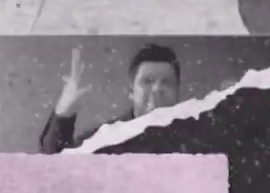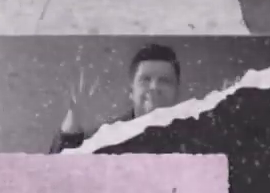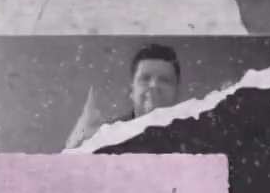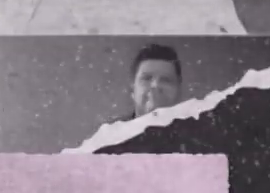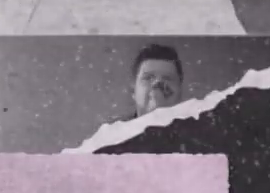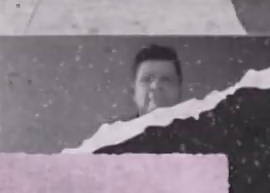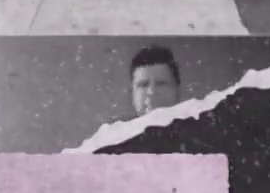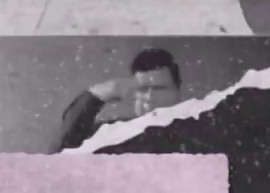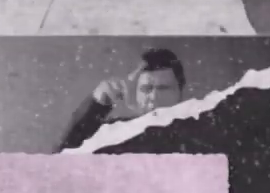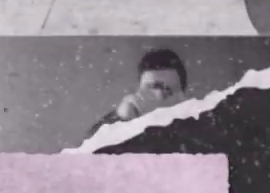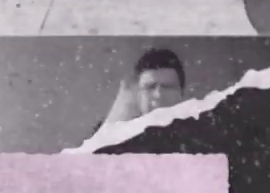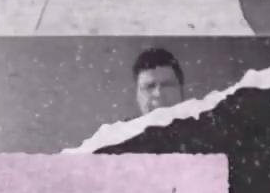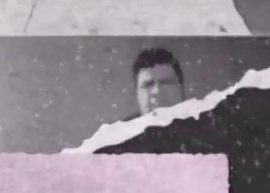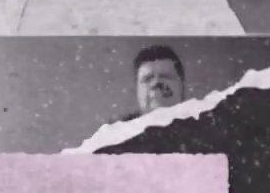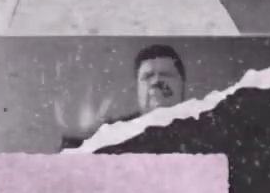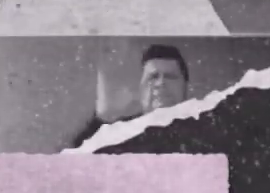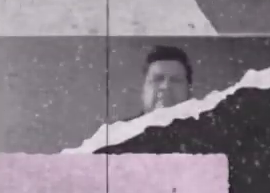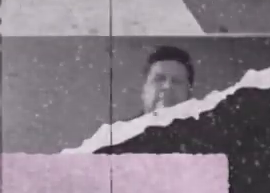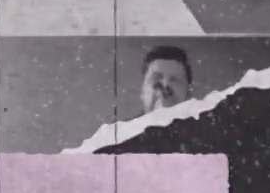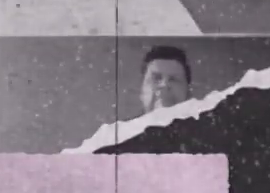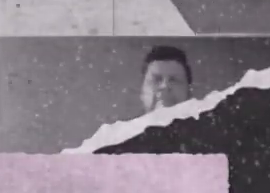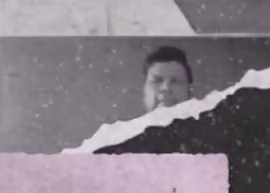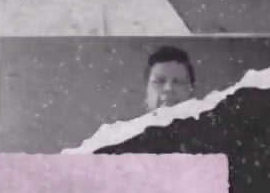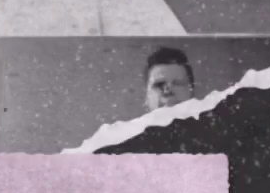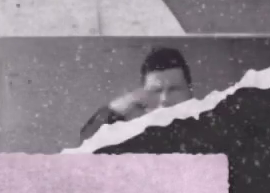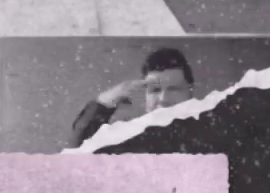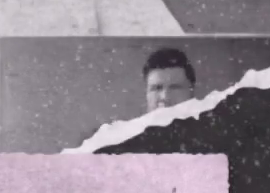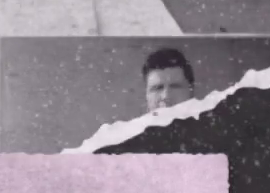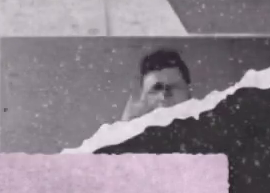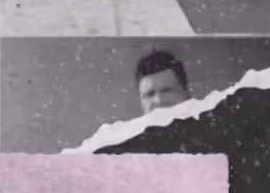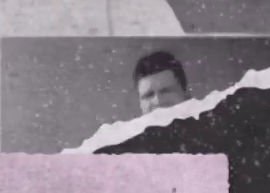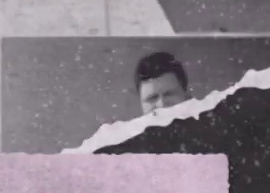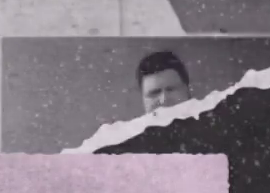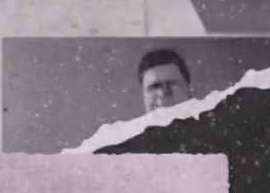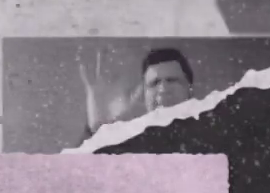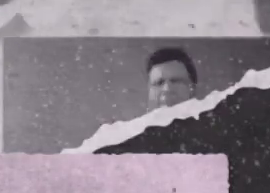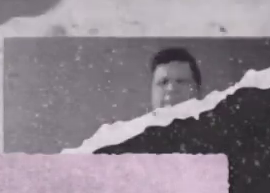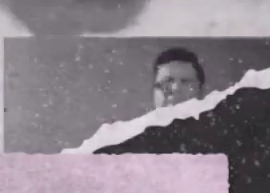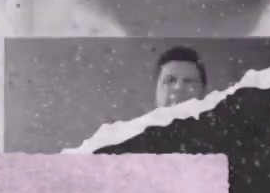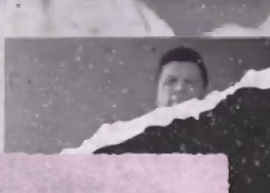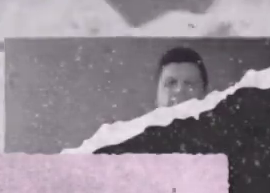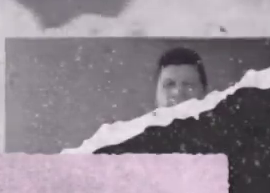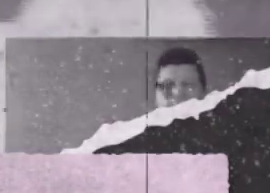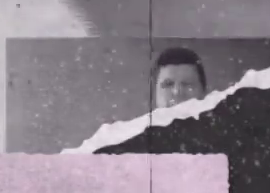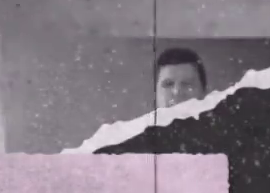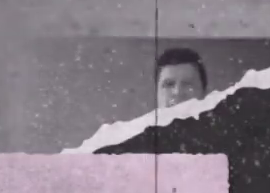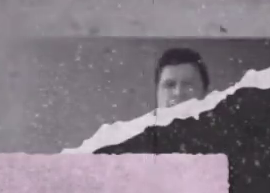¡Viva México! ¡Viva México! ¡Viva México! ¡Viva México!